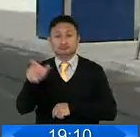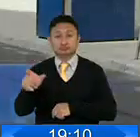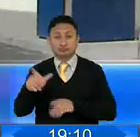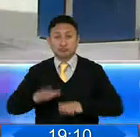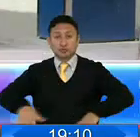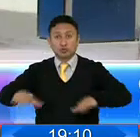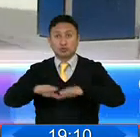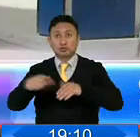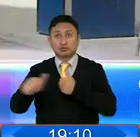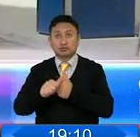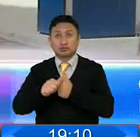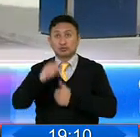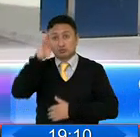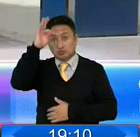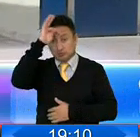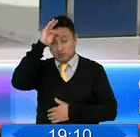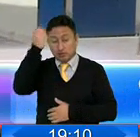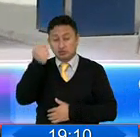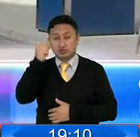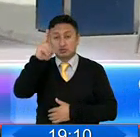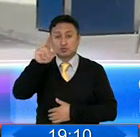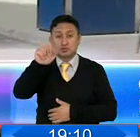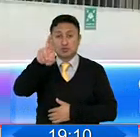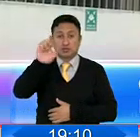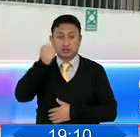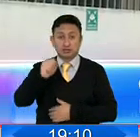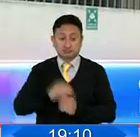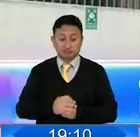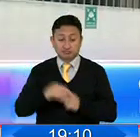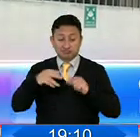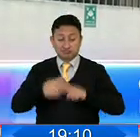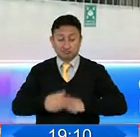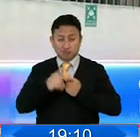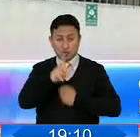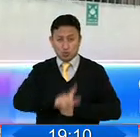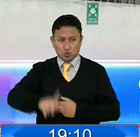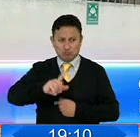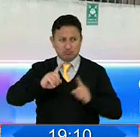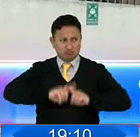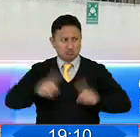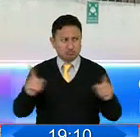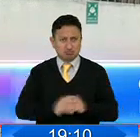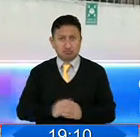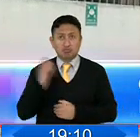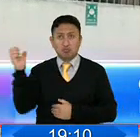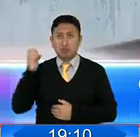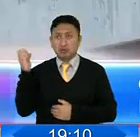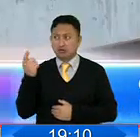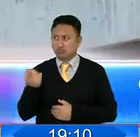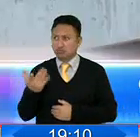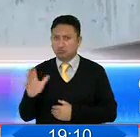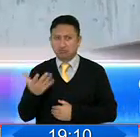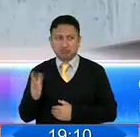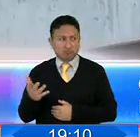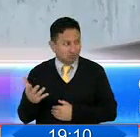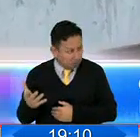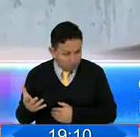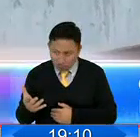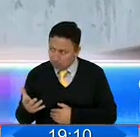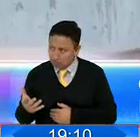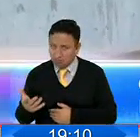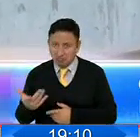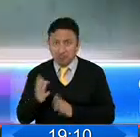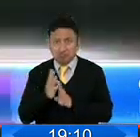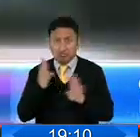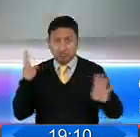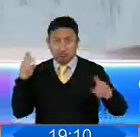del sector cercano al Hospital Pablo Arturo Suárez, este inicio de semana fue distinto. El área de emergencias estaba desolada. No existieron largas